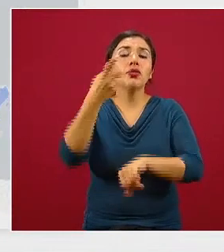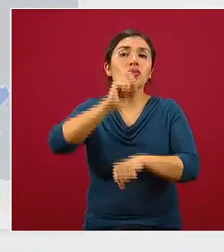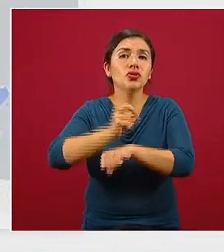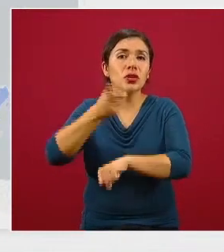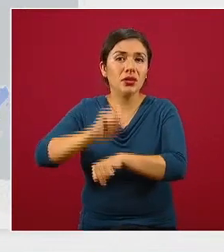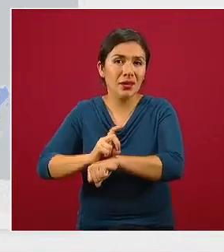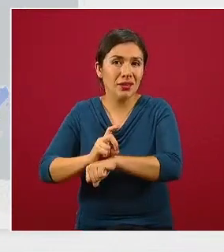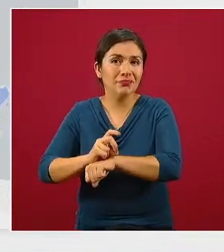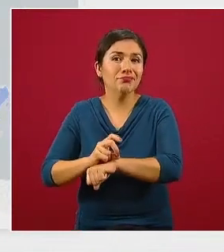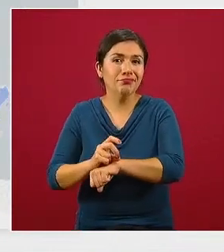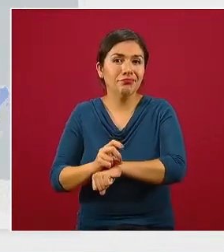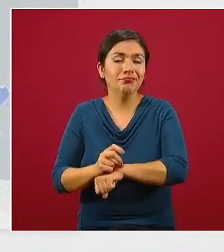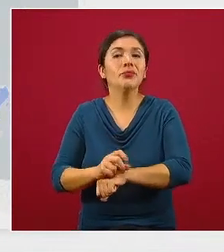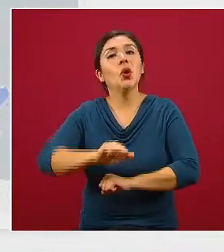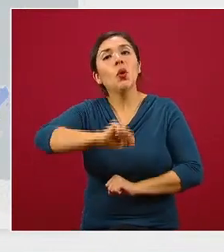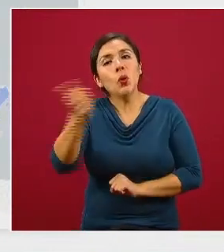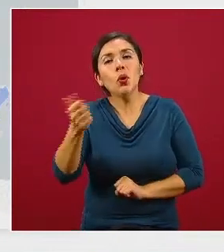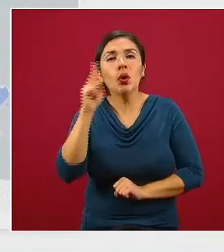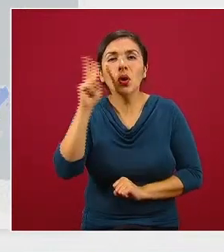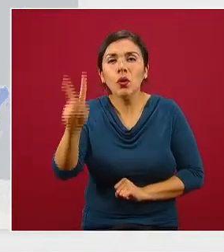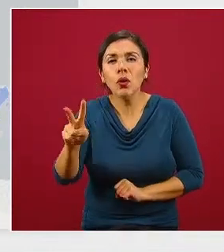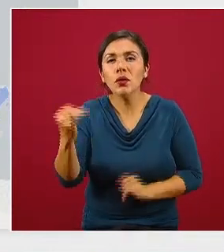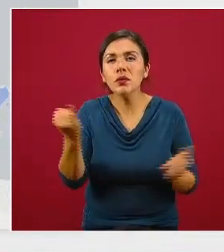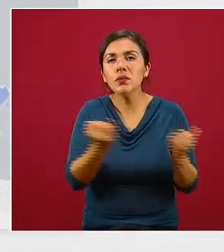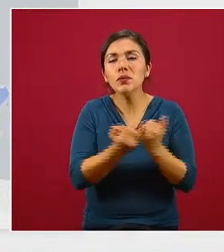días y